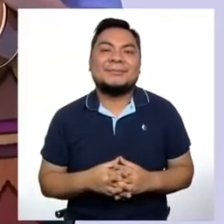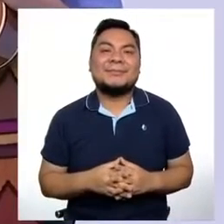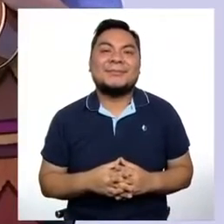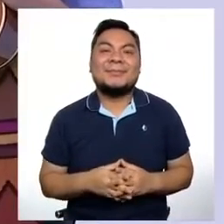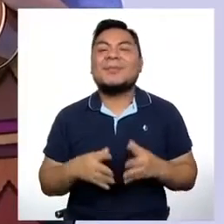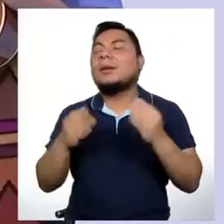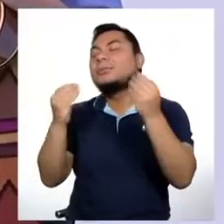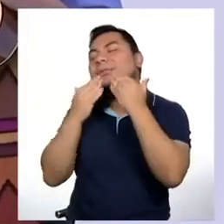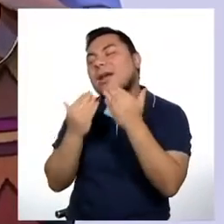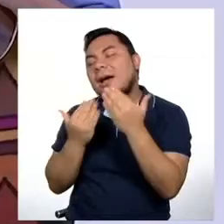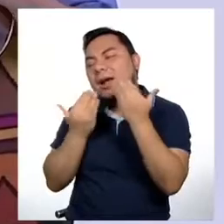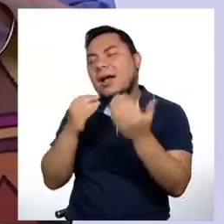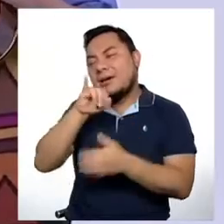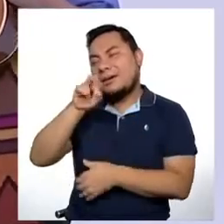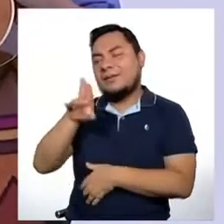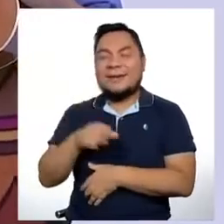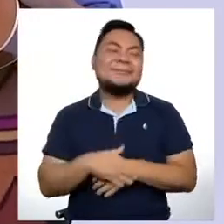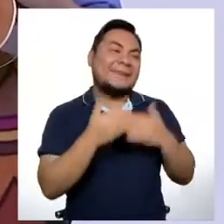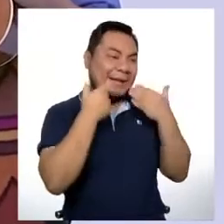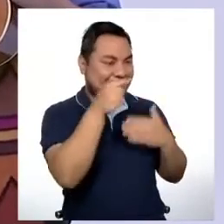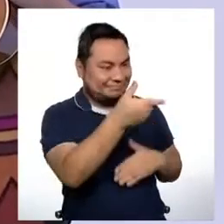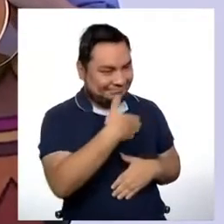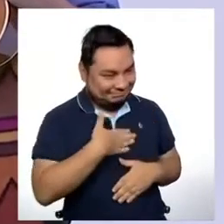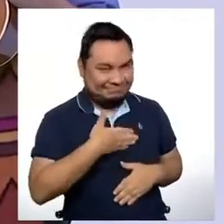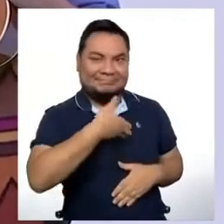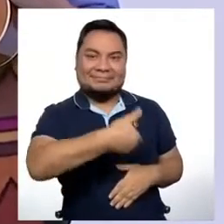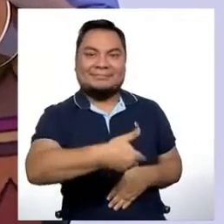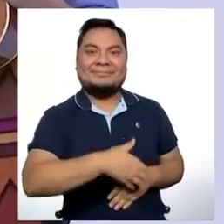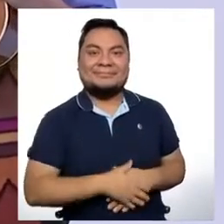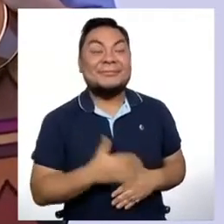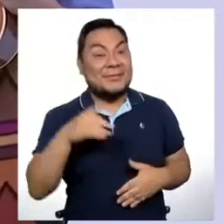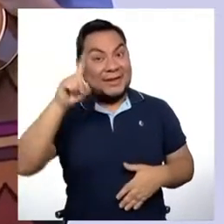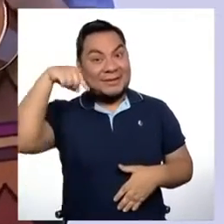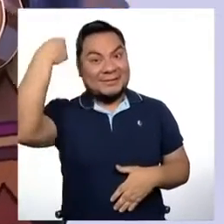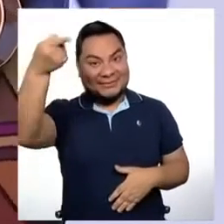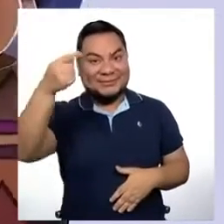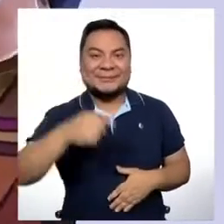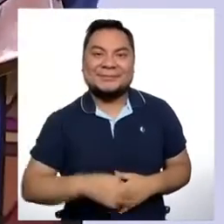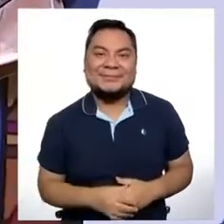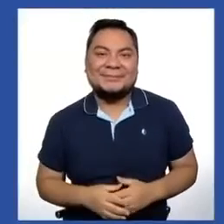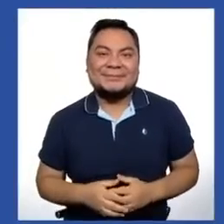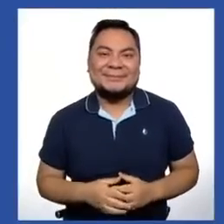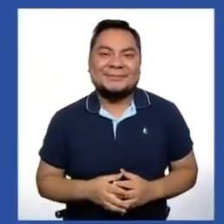bonitas. Muchas gracias, Javier. Gracias a ti, Fátima, por invitarme. Hasta la próxima.